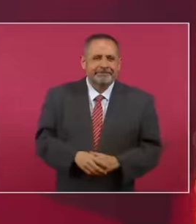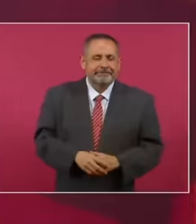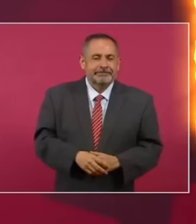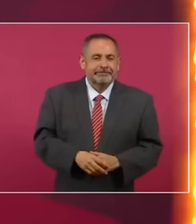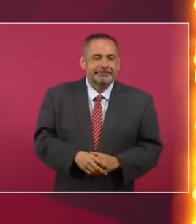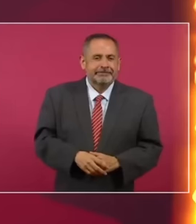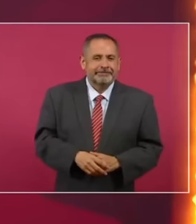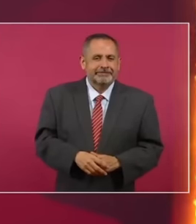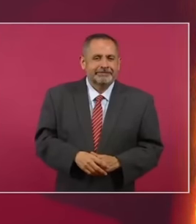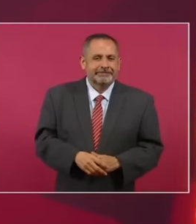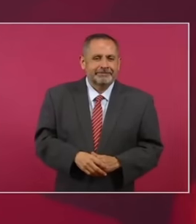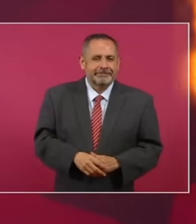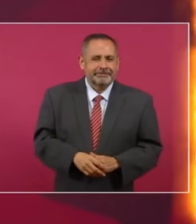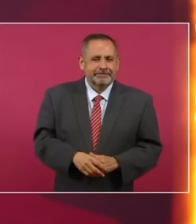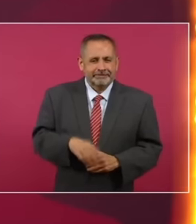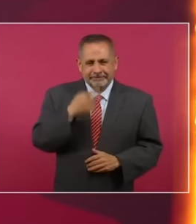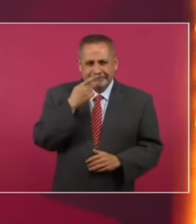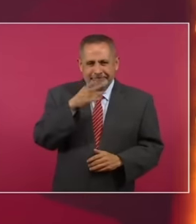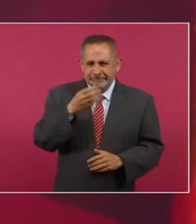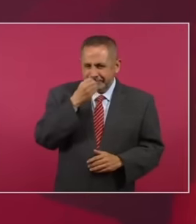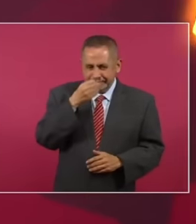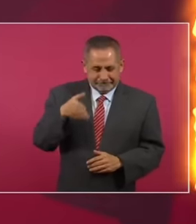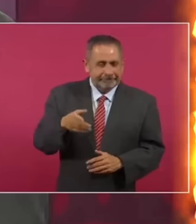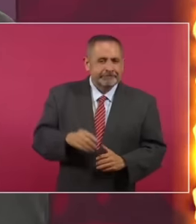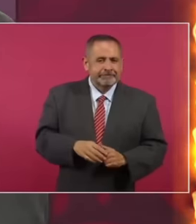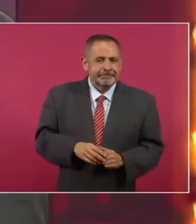Fíjense que, hablando de las comidas.